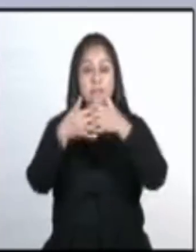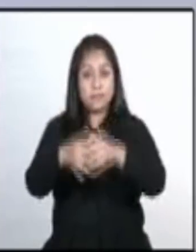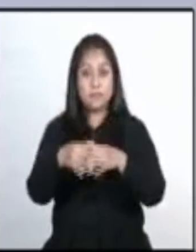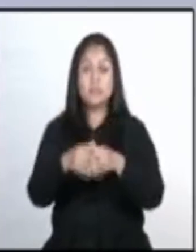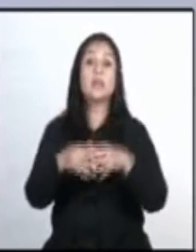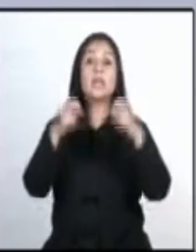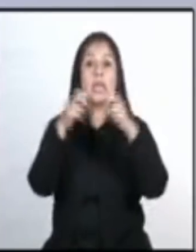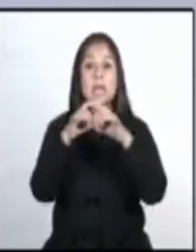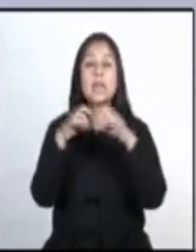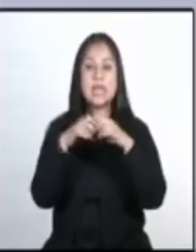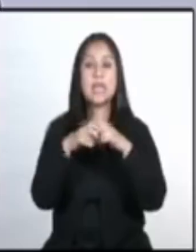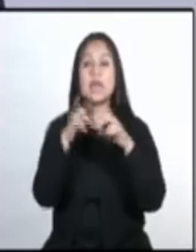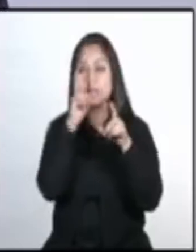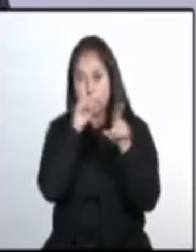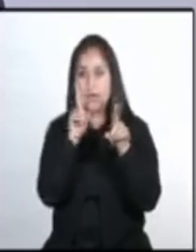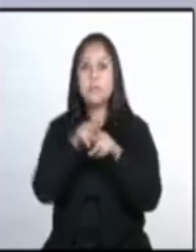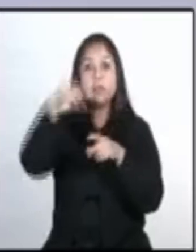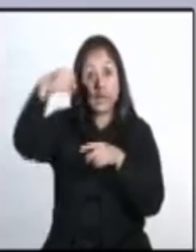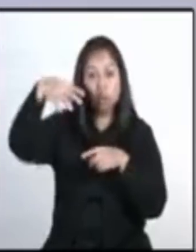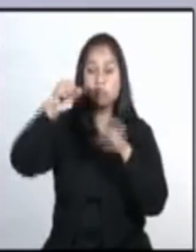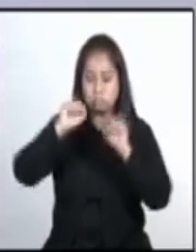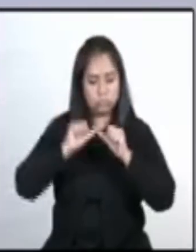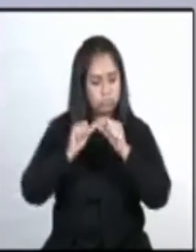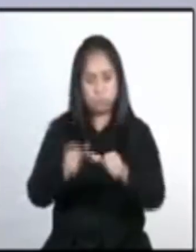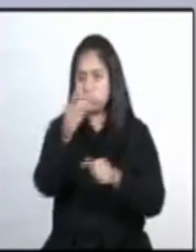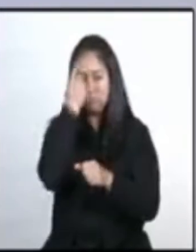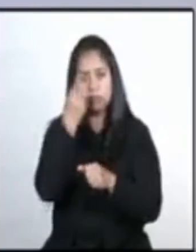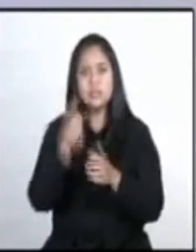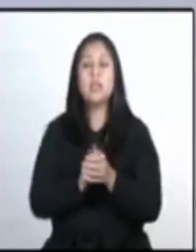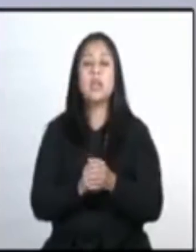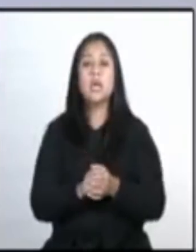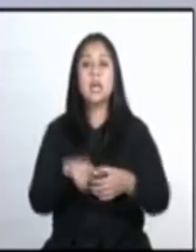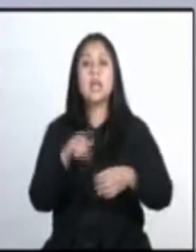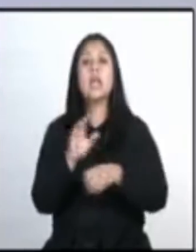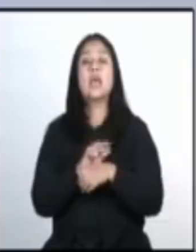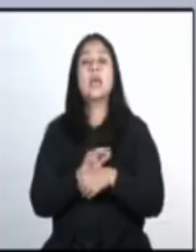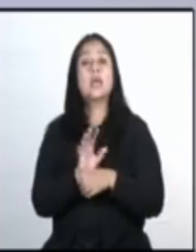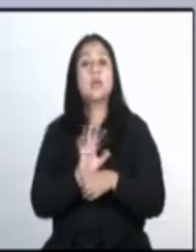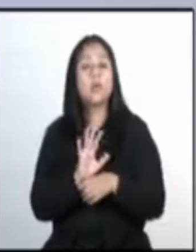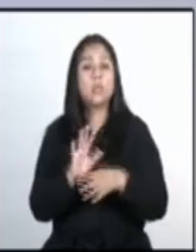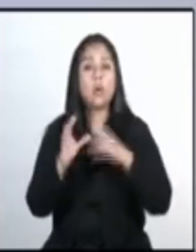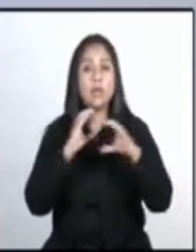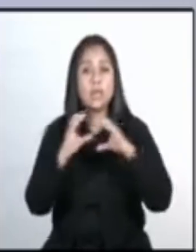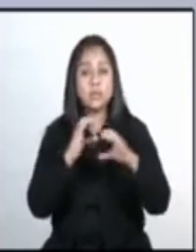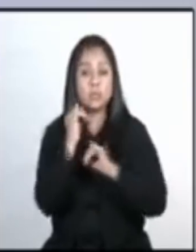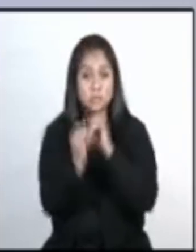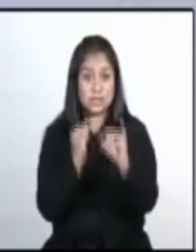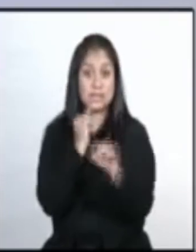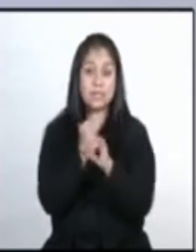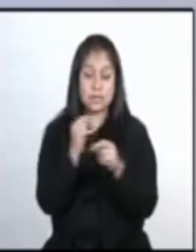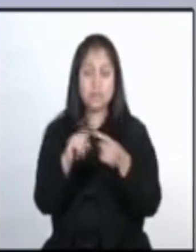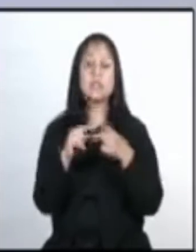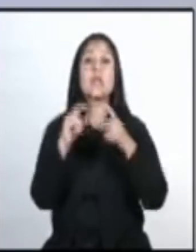energía continúa con sus labores. Las telecomunicaciones, empresas proveedoras de internet y los medios